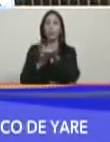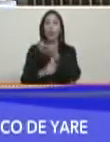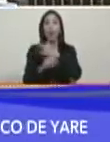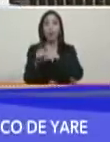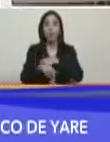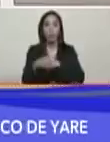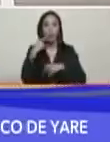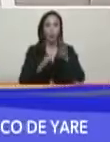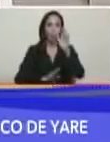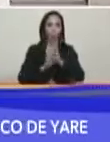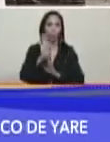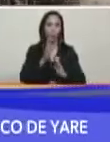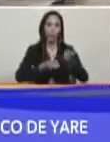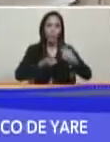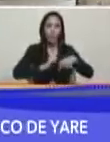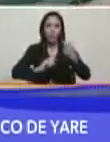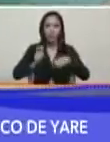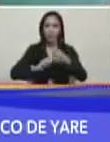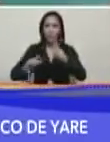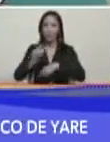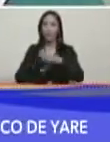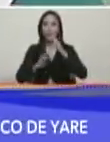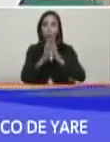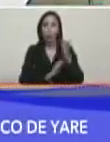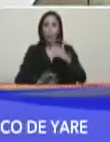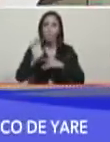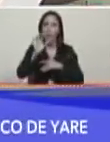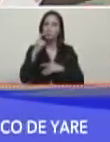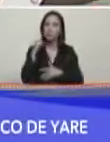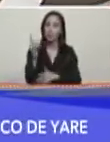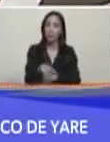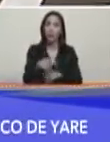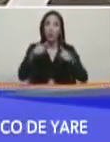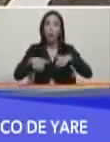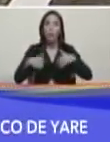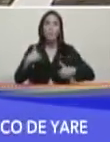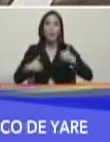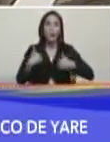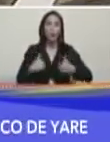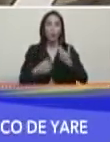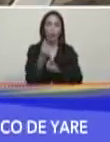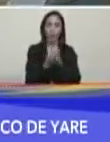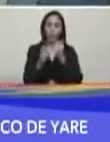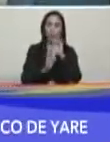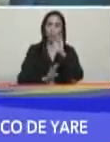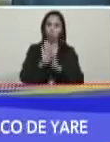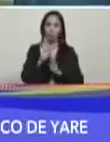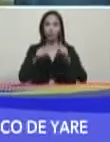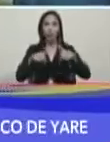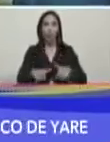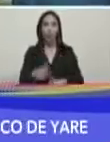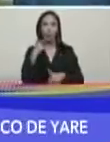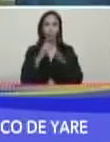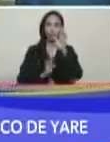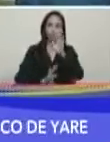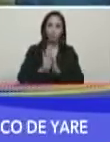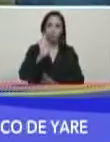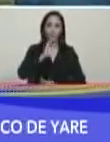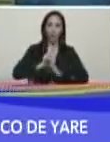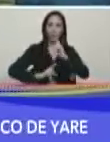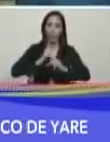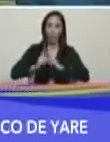capacidad para surtir buena parte de la región central del país. Así que estamos hoy en miércoles de recuperación económica, de crecimiento y